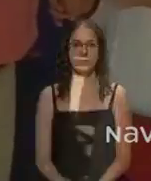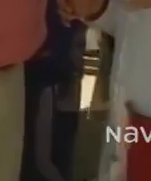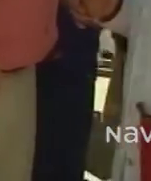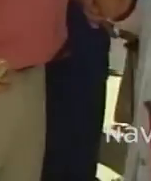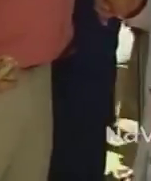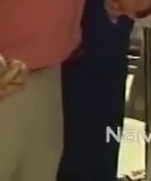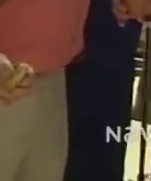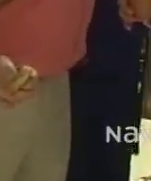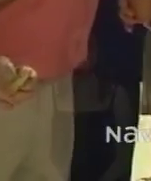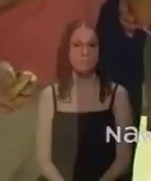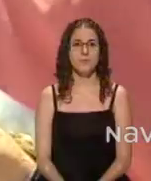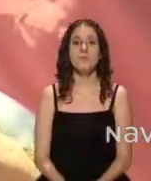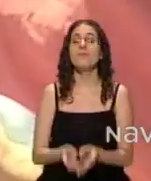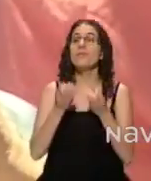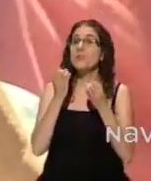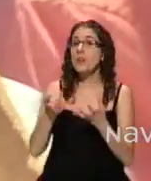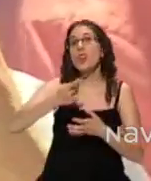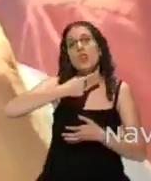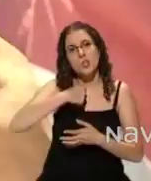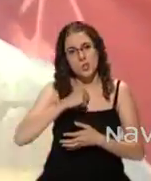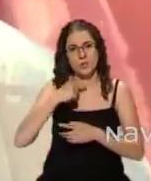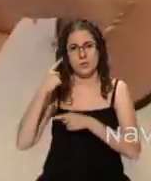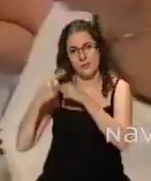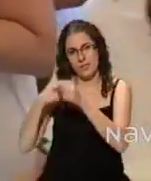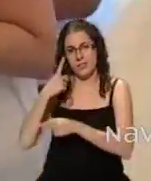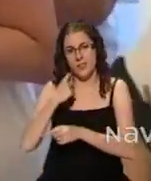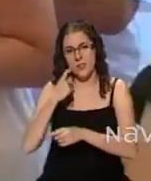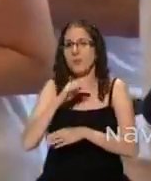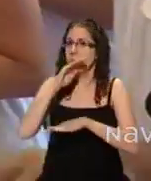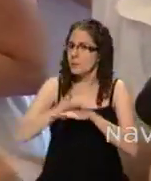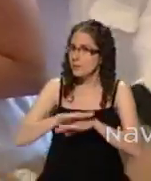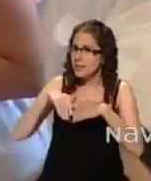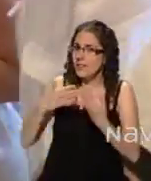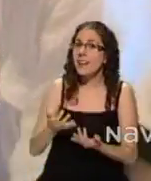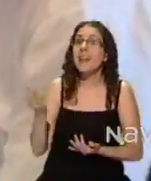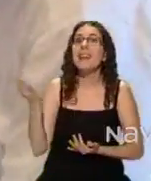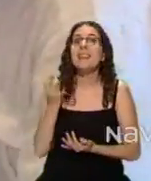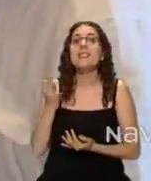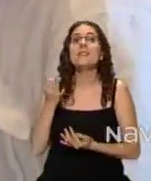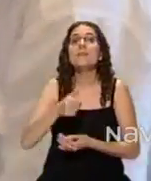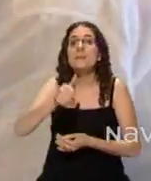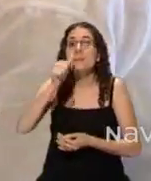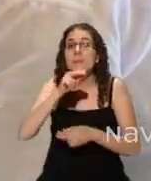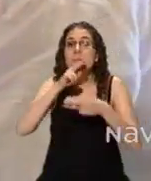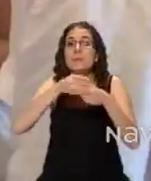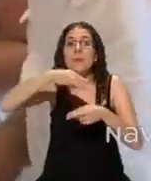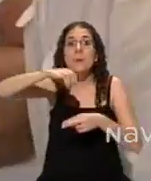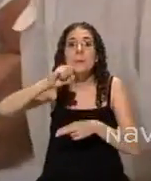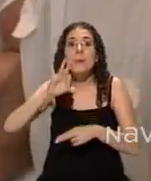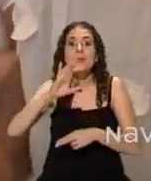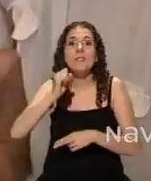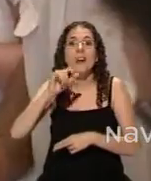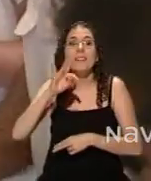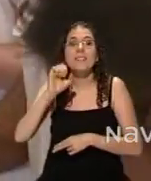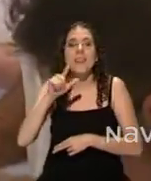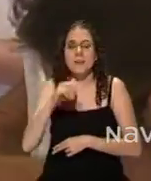Sí. Cumpliendo con la tradición, nosotros también nos vamos a tomar nuestro moscatel y nuestra pastica tradicional